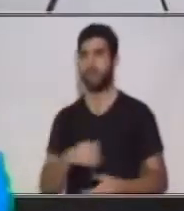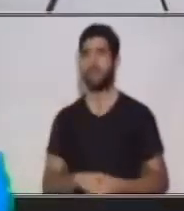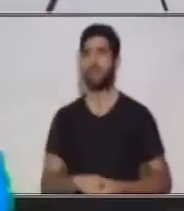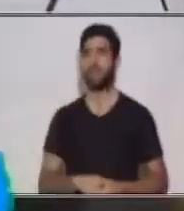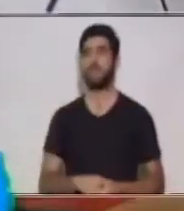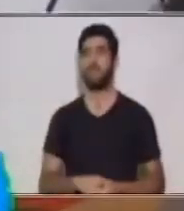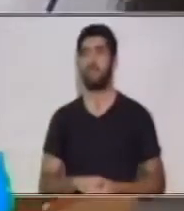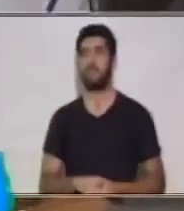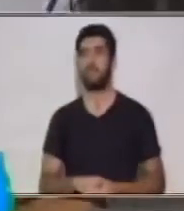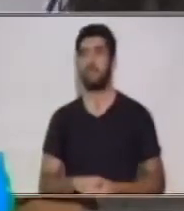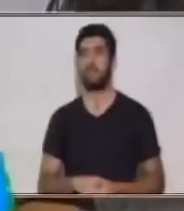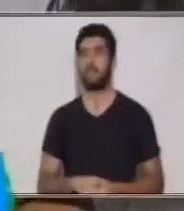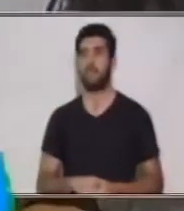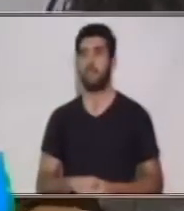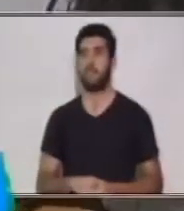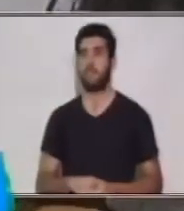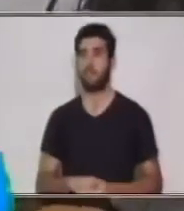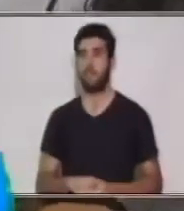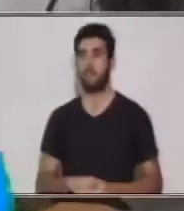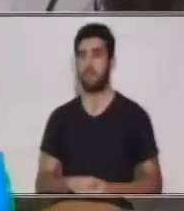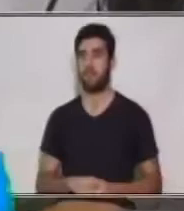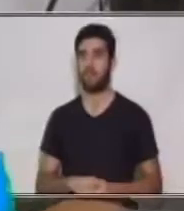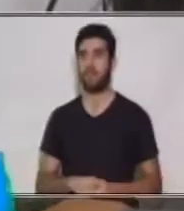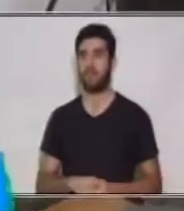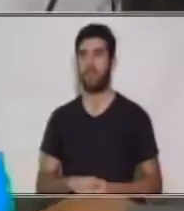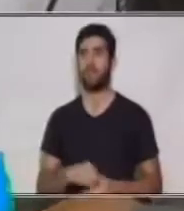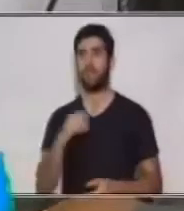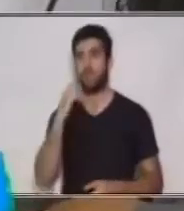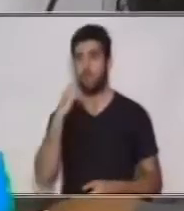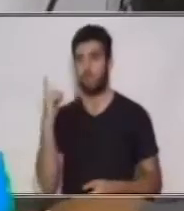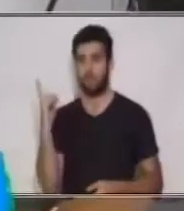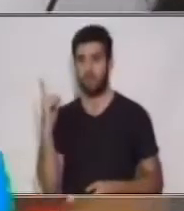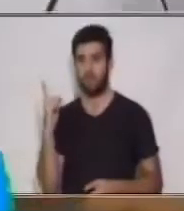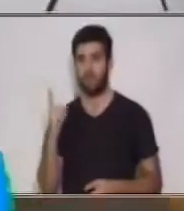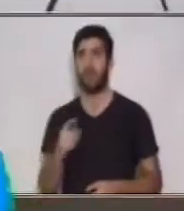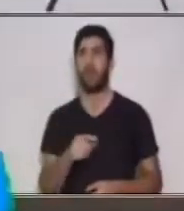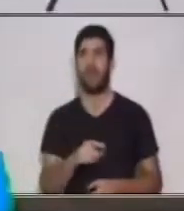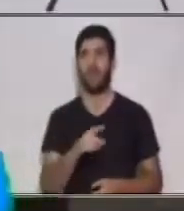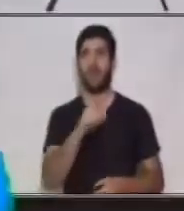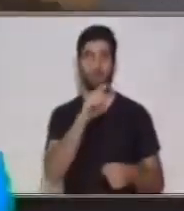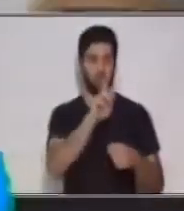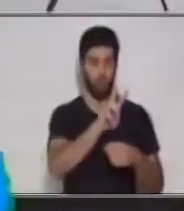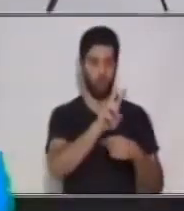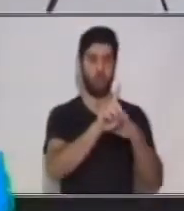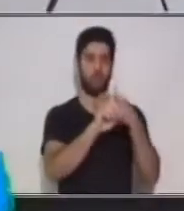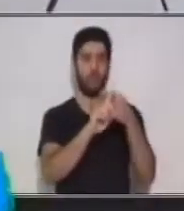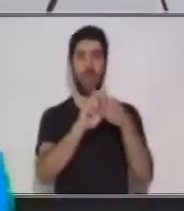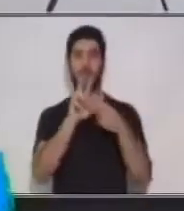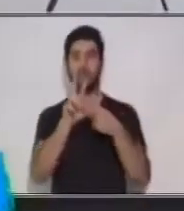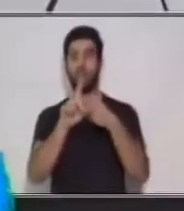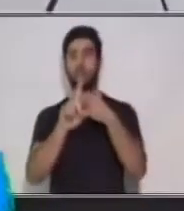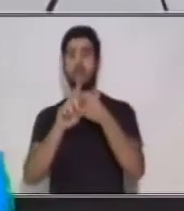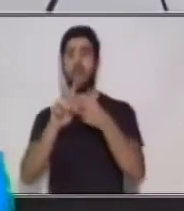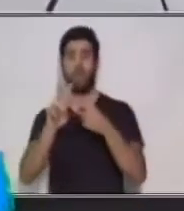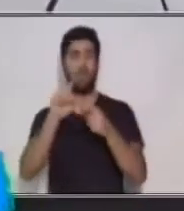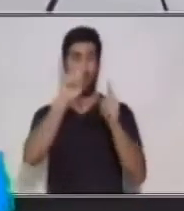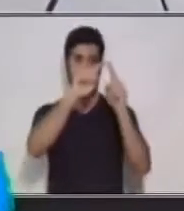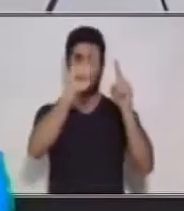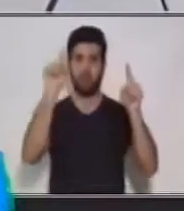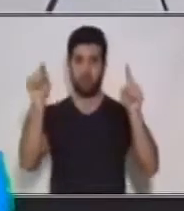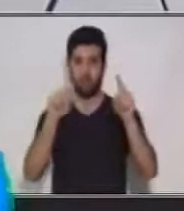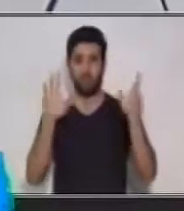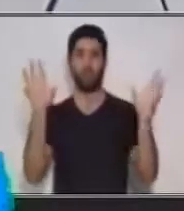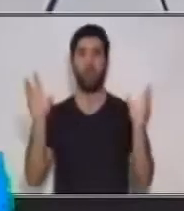En este caso, entonces, nosotros resolveríamos nuestro problema haciendo la suma de los 3 lados. Entonces, sumamos en